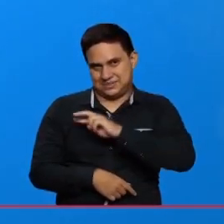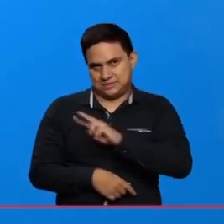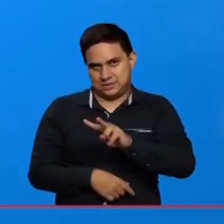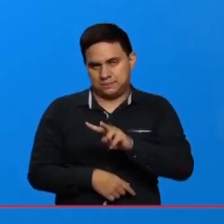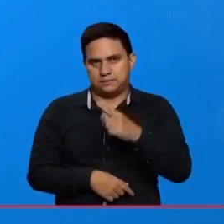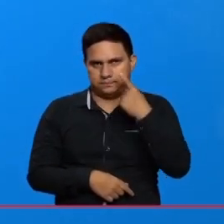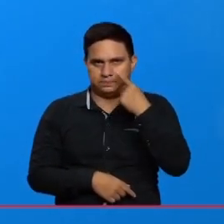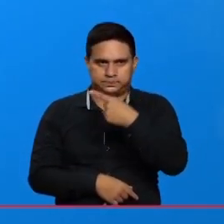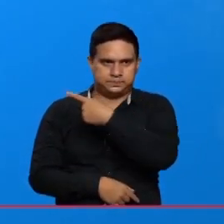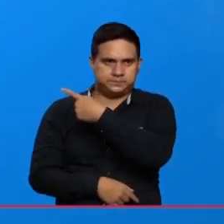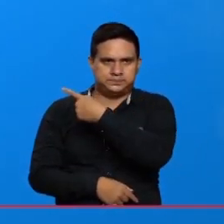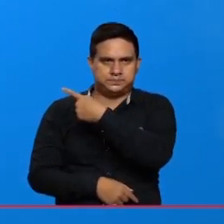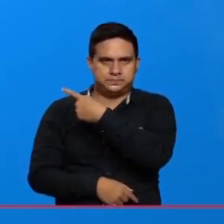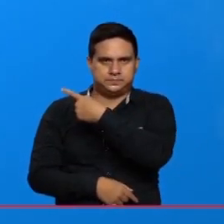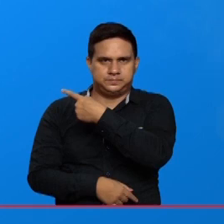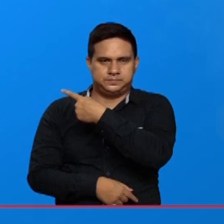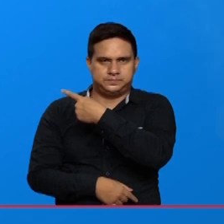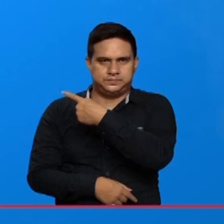aparece en